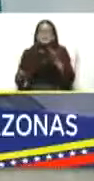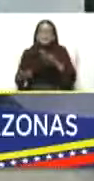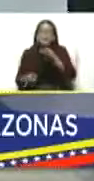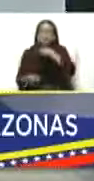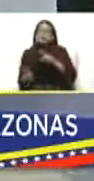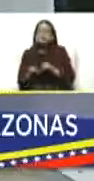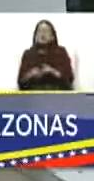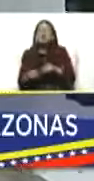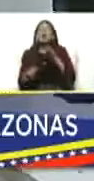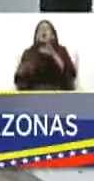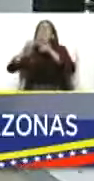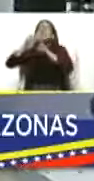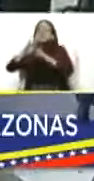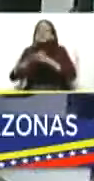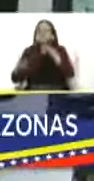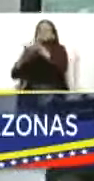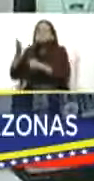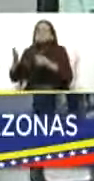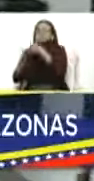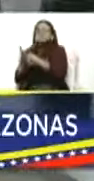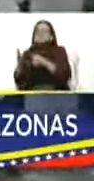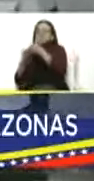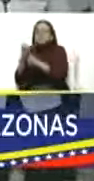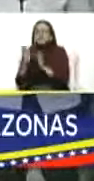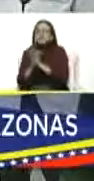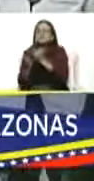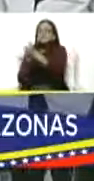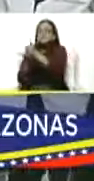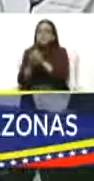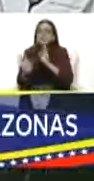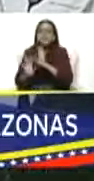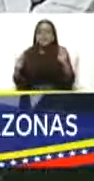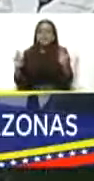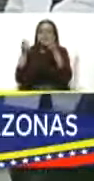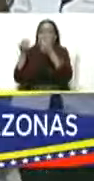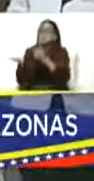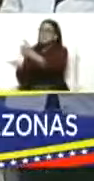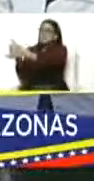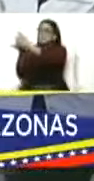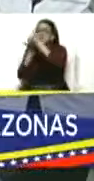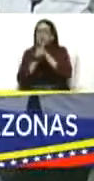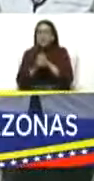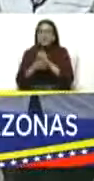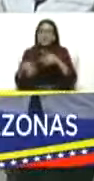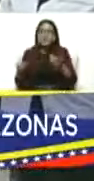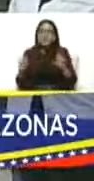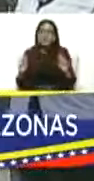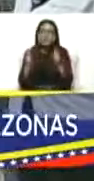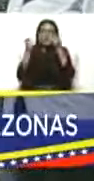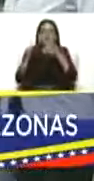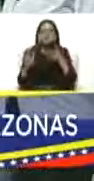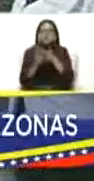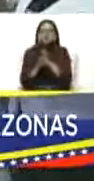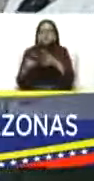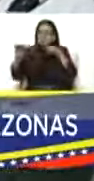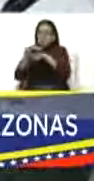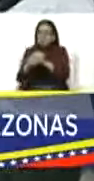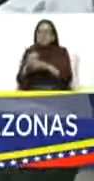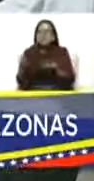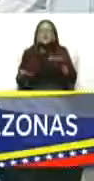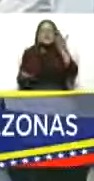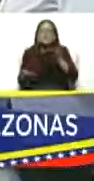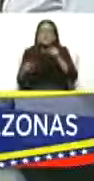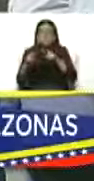proporciona el gobierno bolivariano a través del Seguro Social en las farmacias de alto costo a nivel nacional. Es decir,